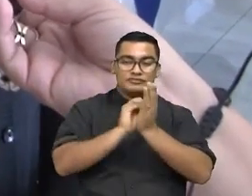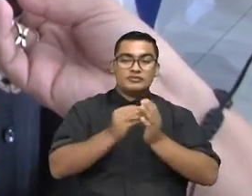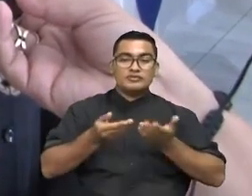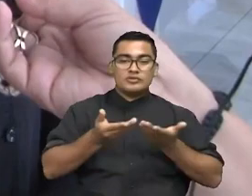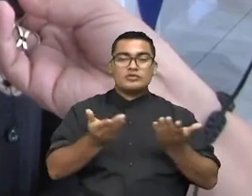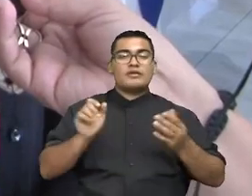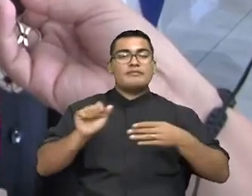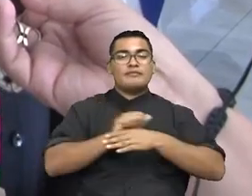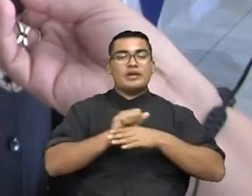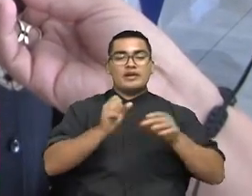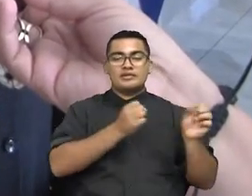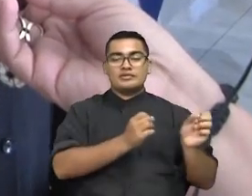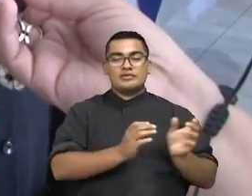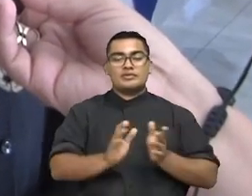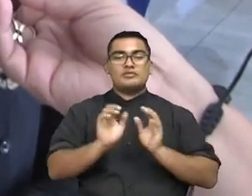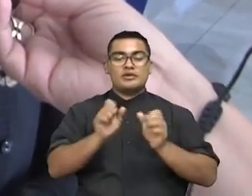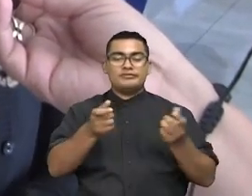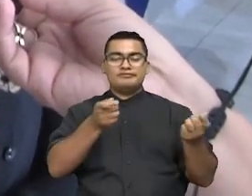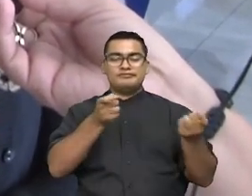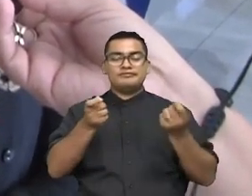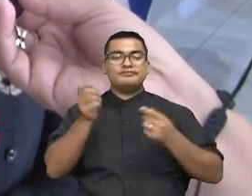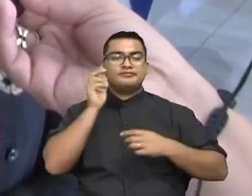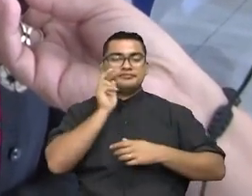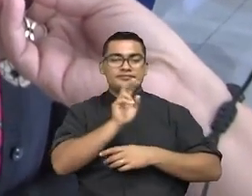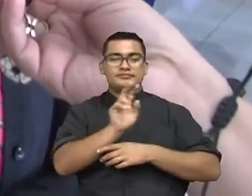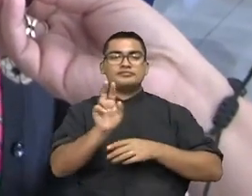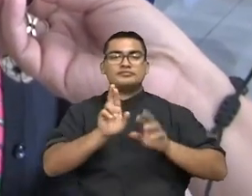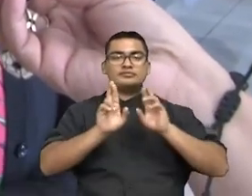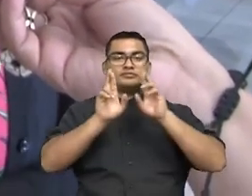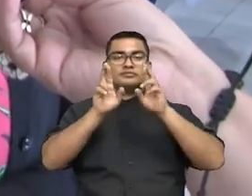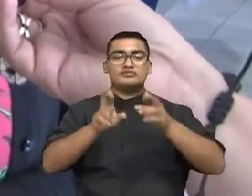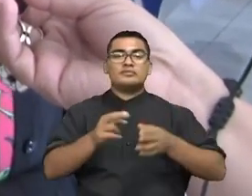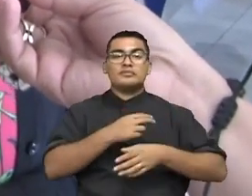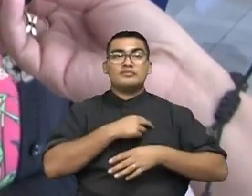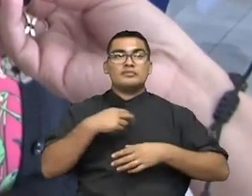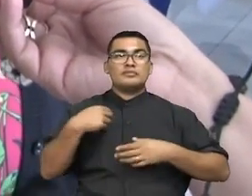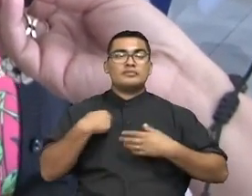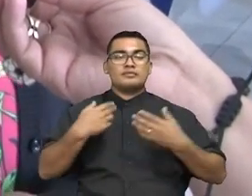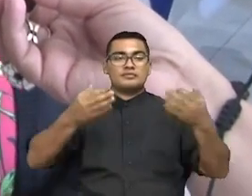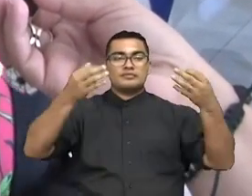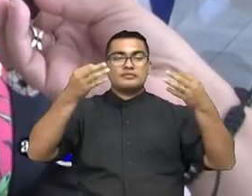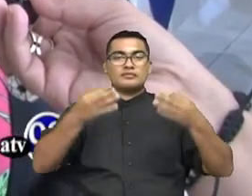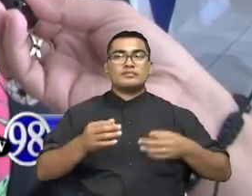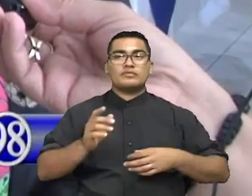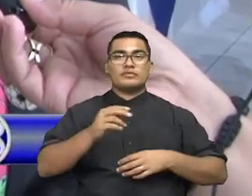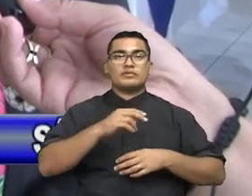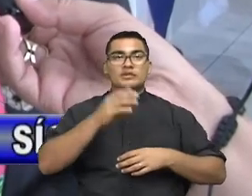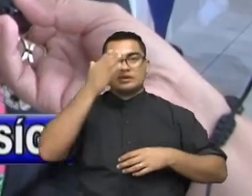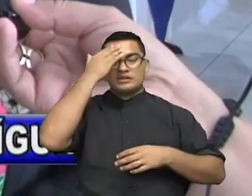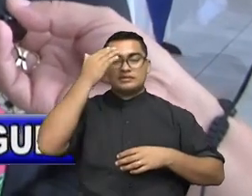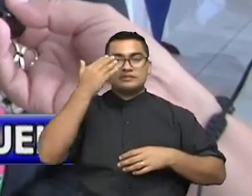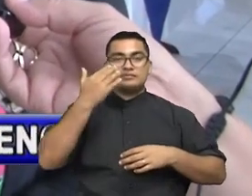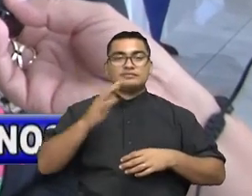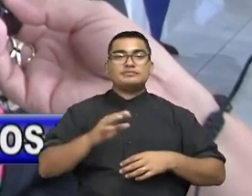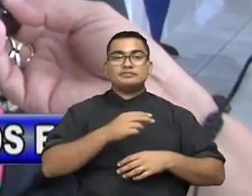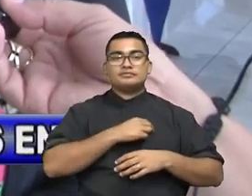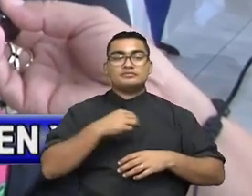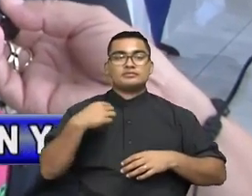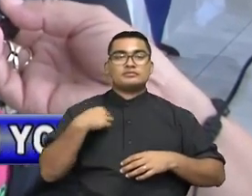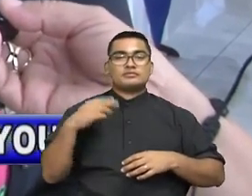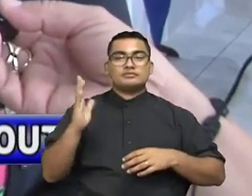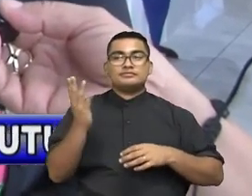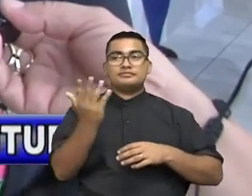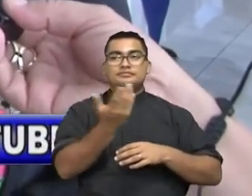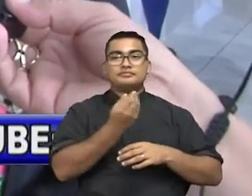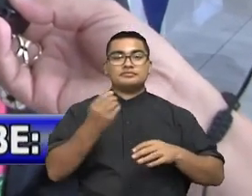manera ordenada y poder ir midiendo los resultados y el impacto favorable que nosotros sabemos que van a tener todas